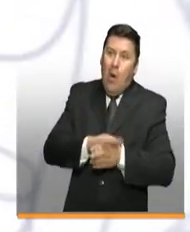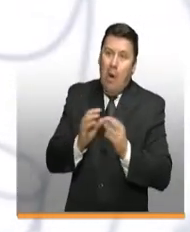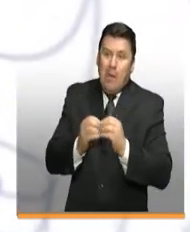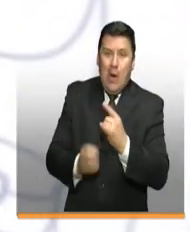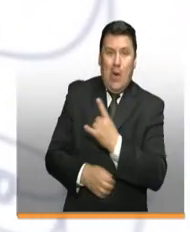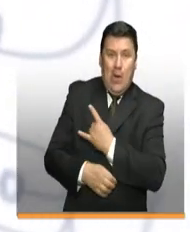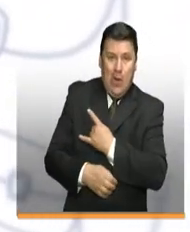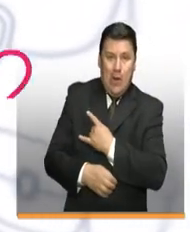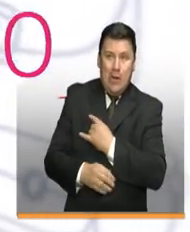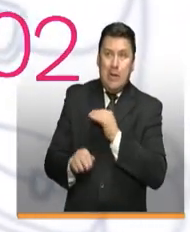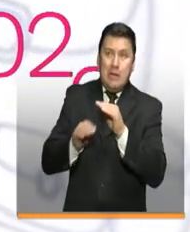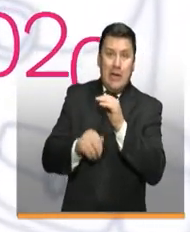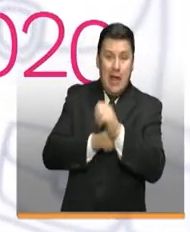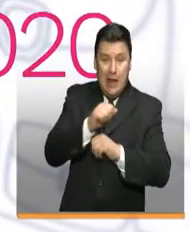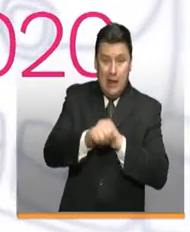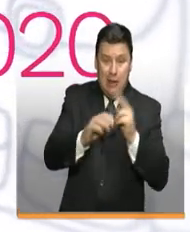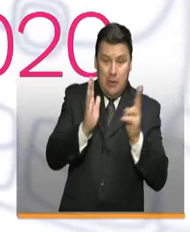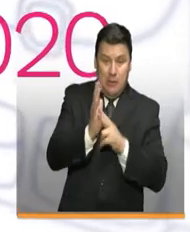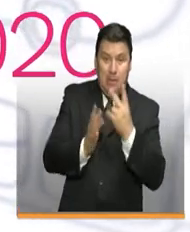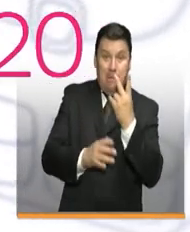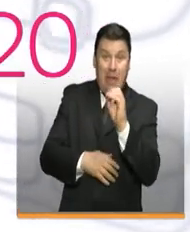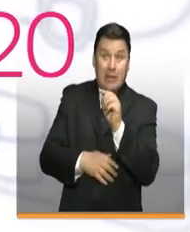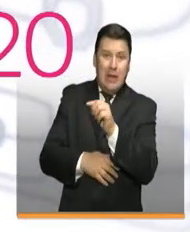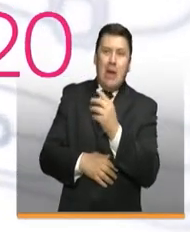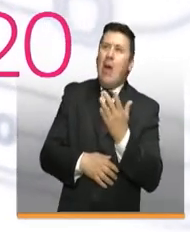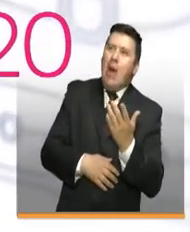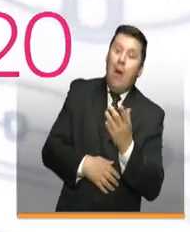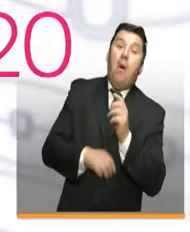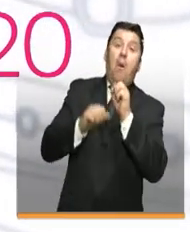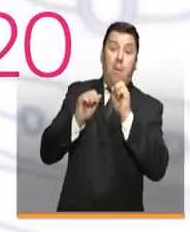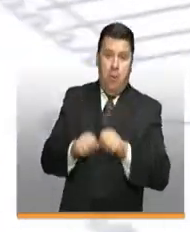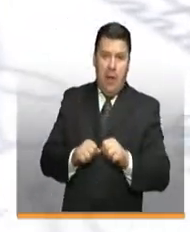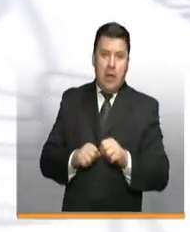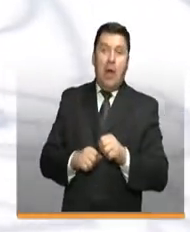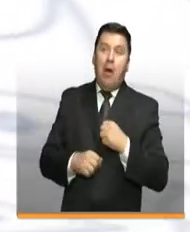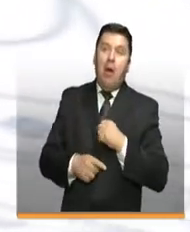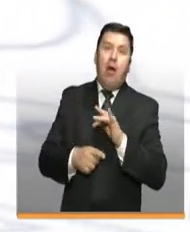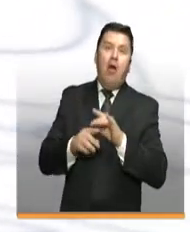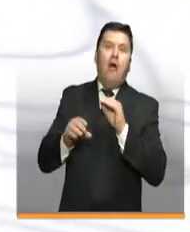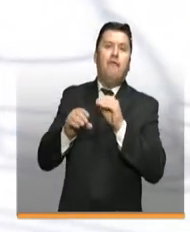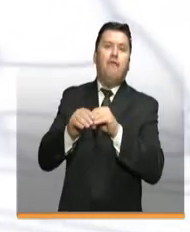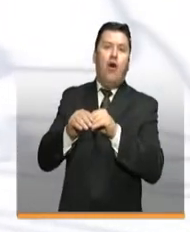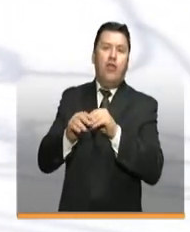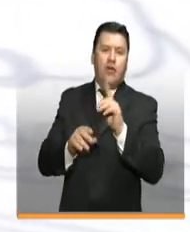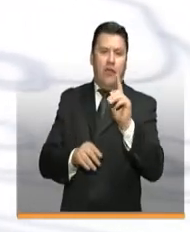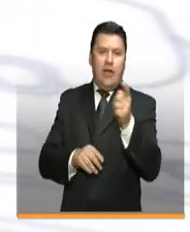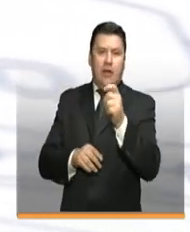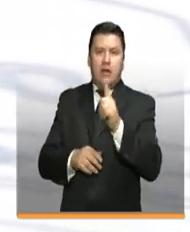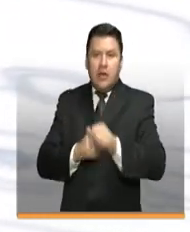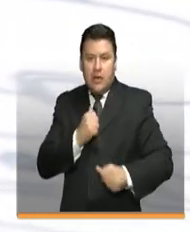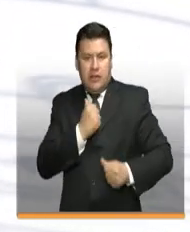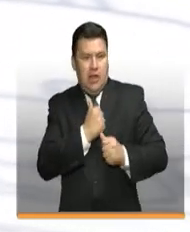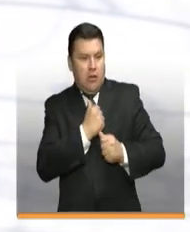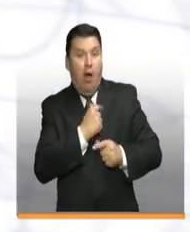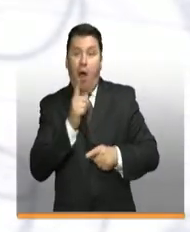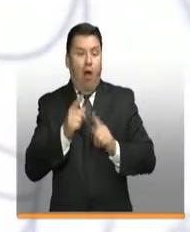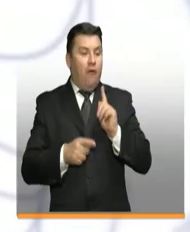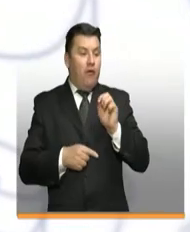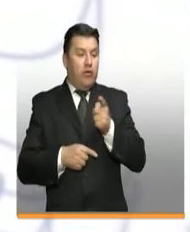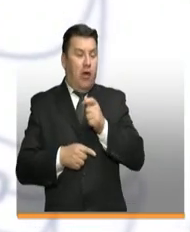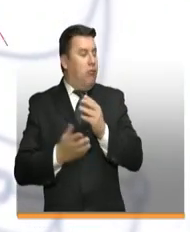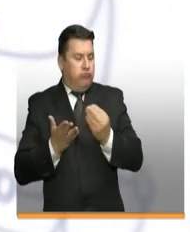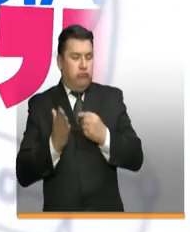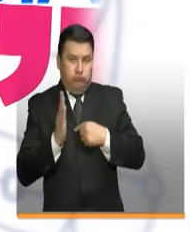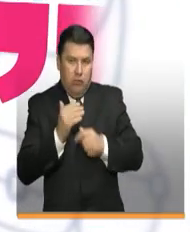estudios, para la convocatoria 2022 contarán con la posibilidad de aplicar al Fondo de Garantías Codeudor.